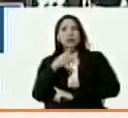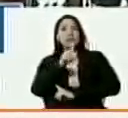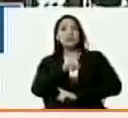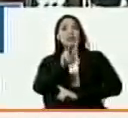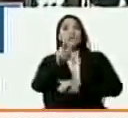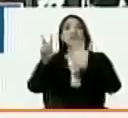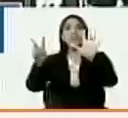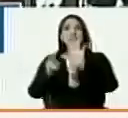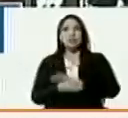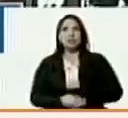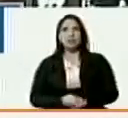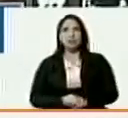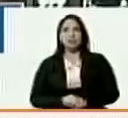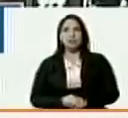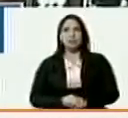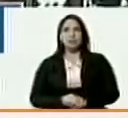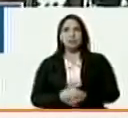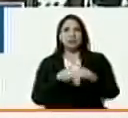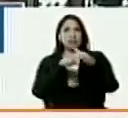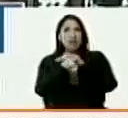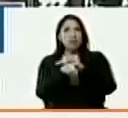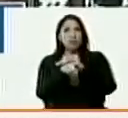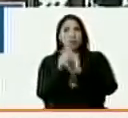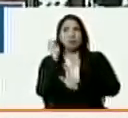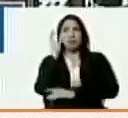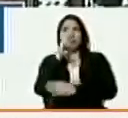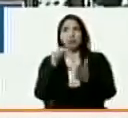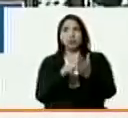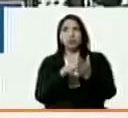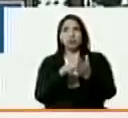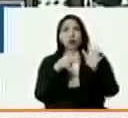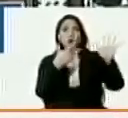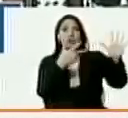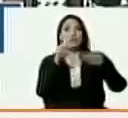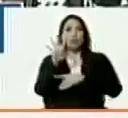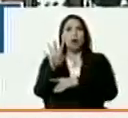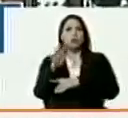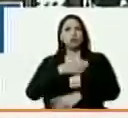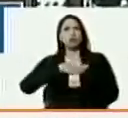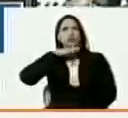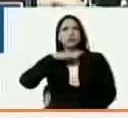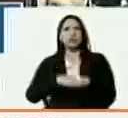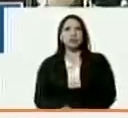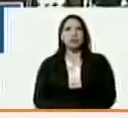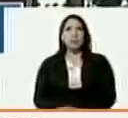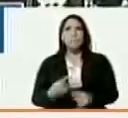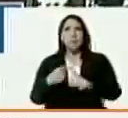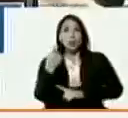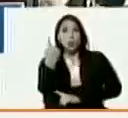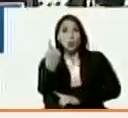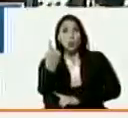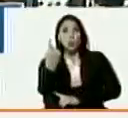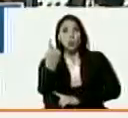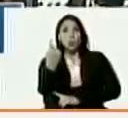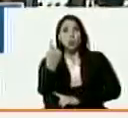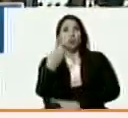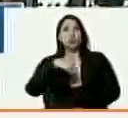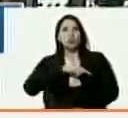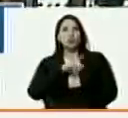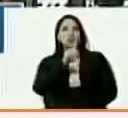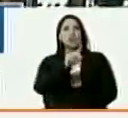127 adentro, con 84 era suficiente. Pero uno de ellos dice que éramos